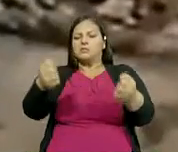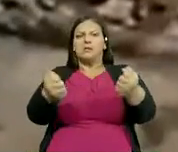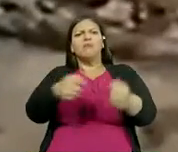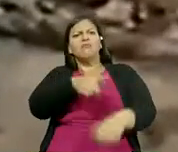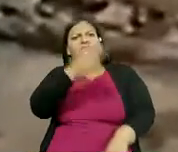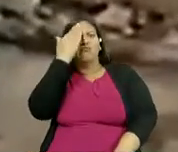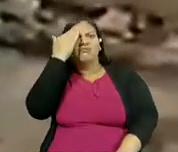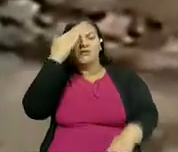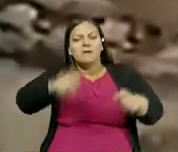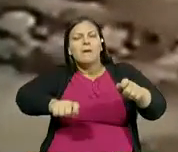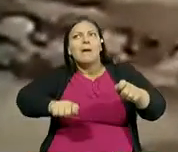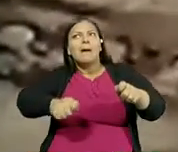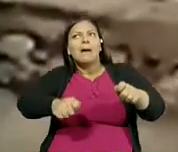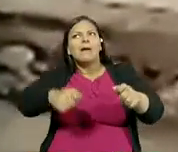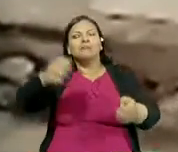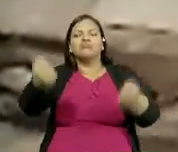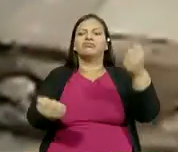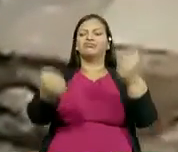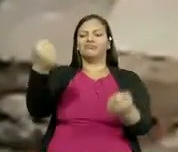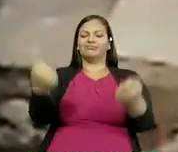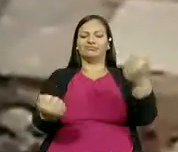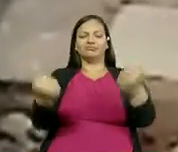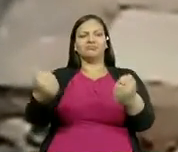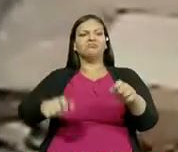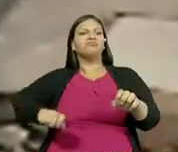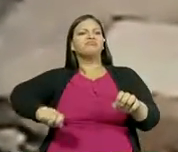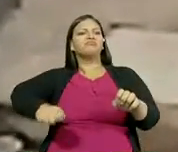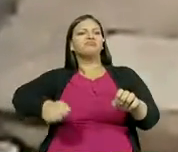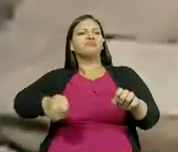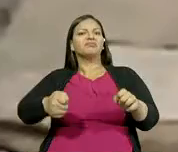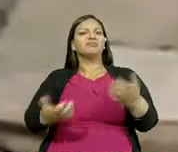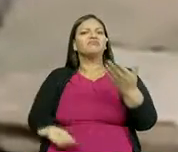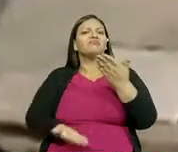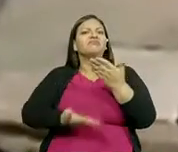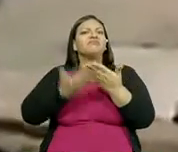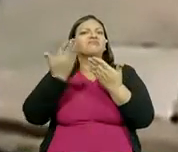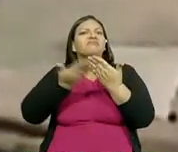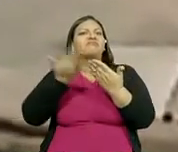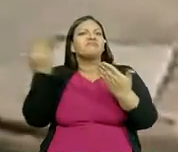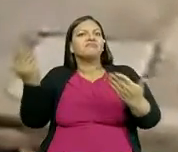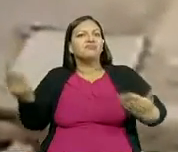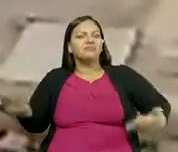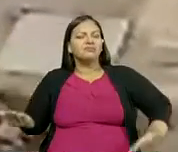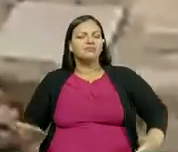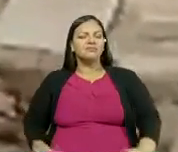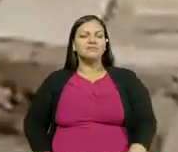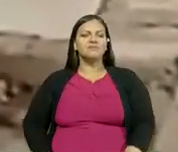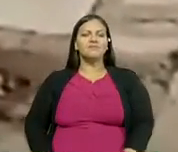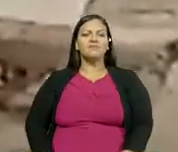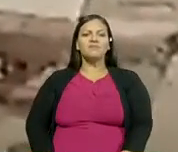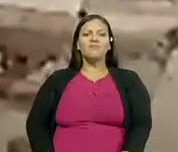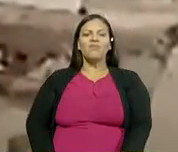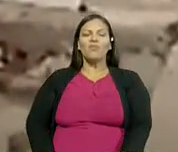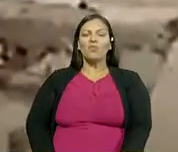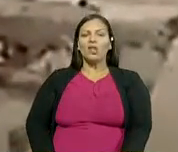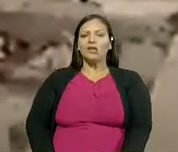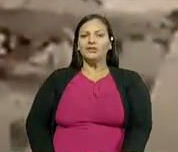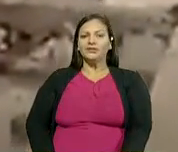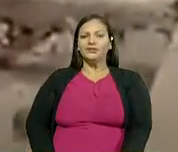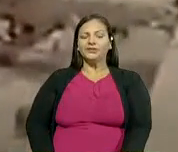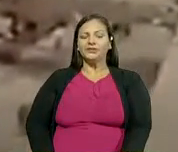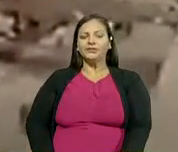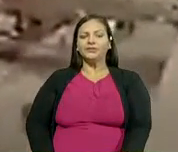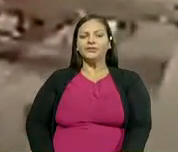ya para poder maniobrar el carro. En cuestión de segundos ya tenían todo listo para robarse el vehículo. Entonces ahí ya viene